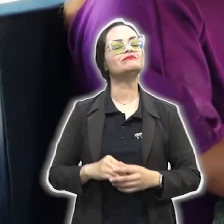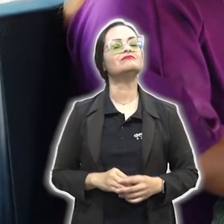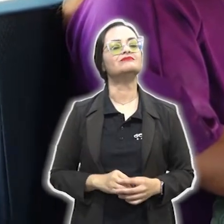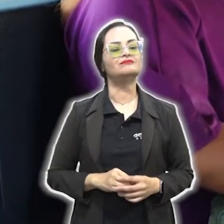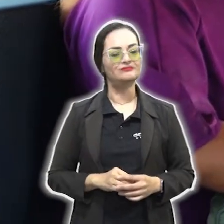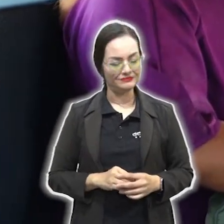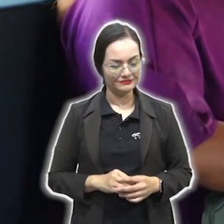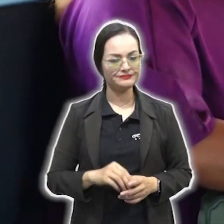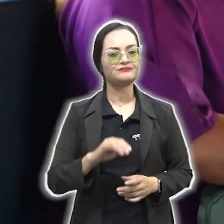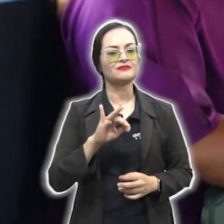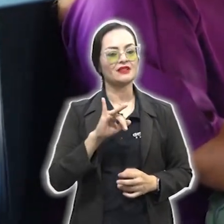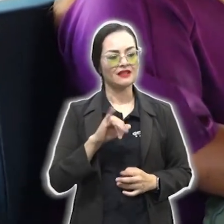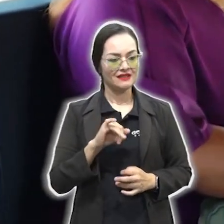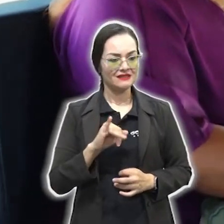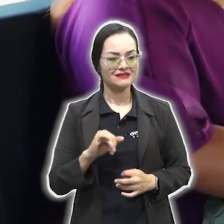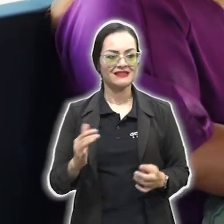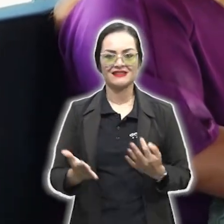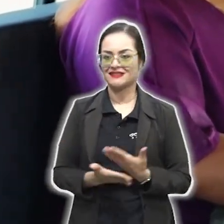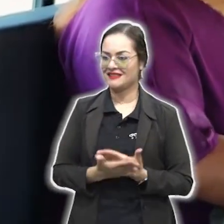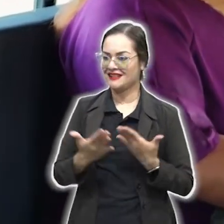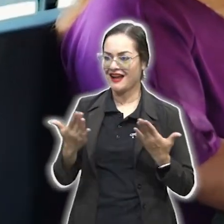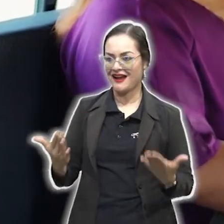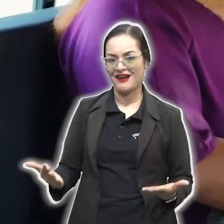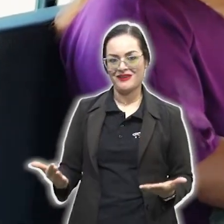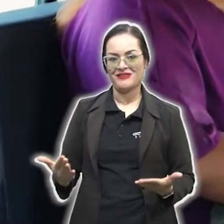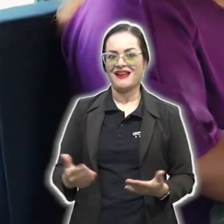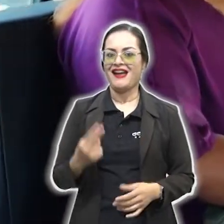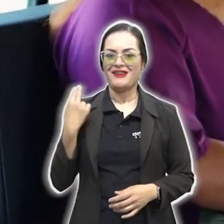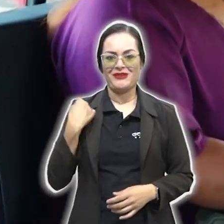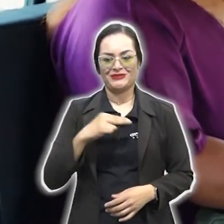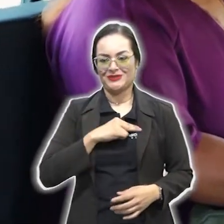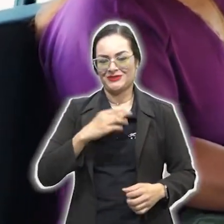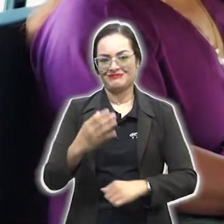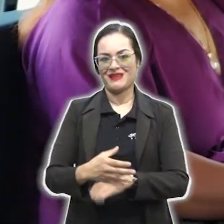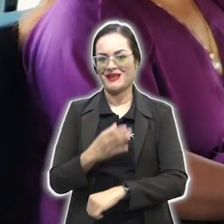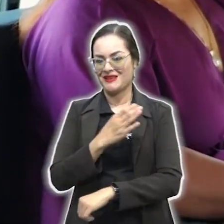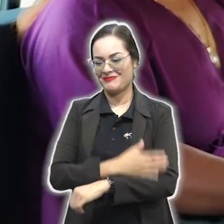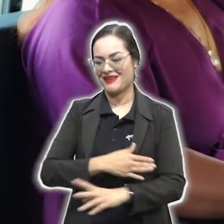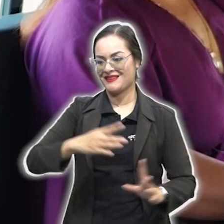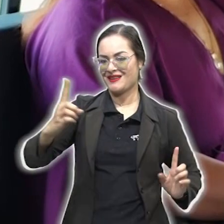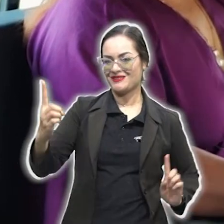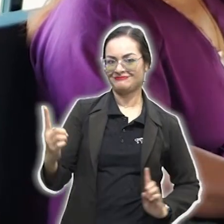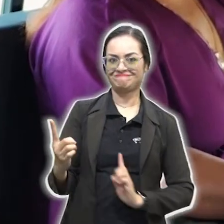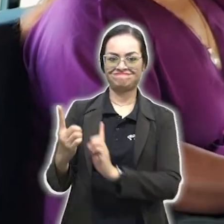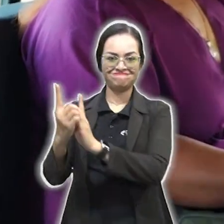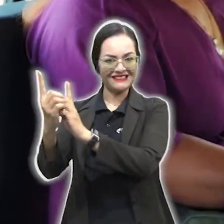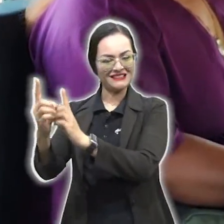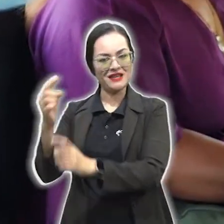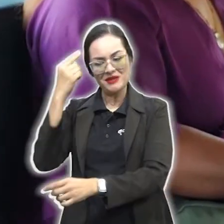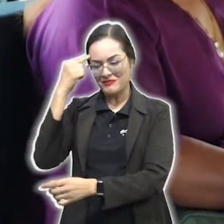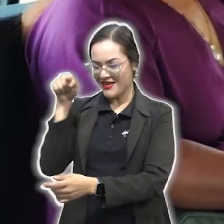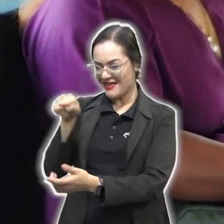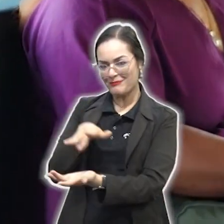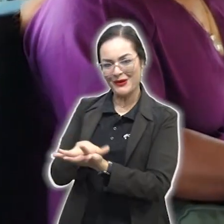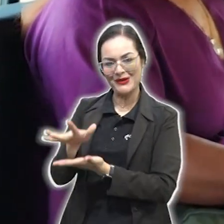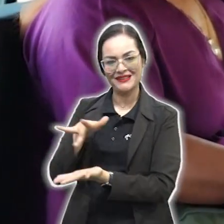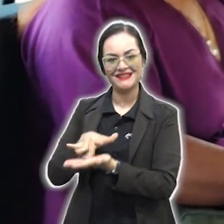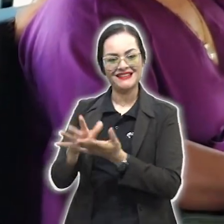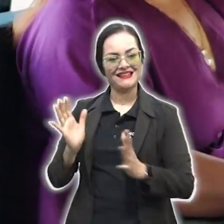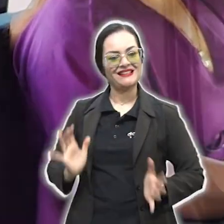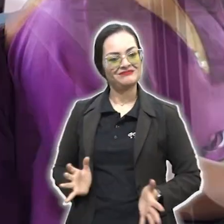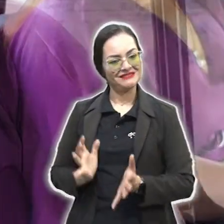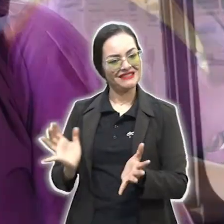Simplemente se prestó la ocasión y pues aquí andamos con él. Y pues nada, simplemente apoyarlo.